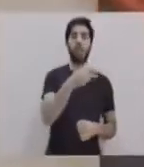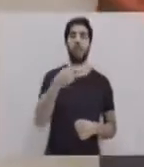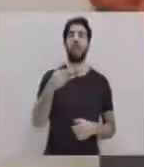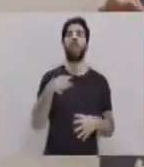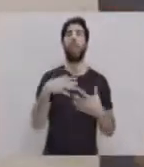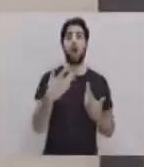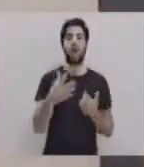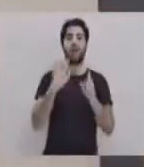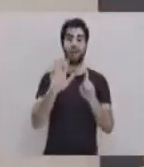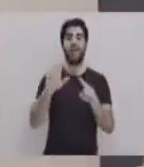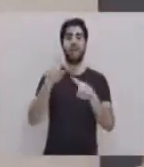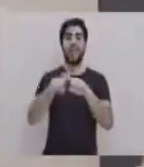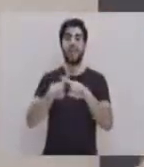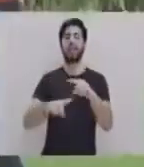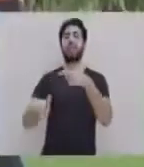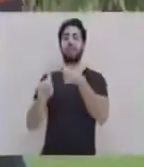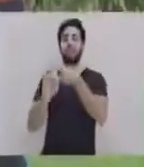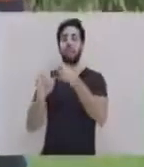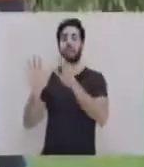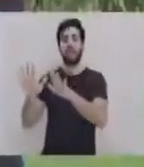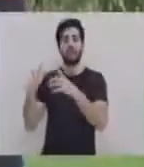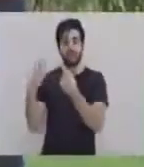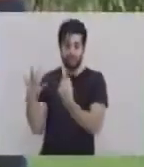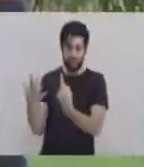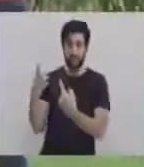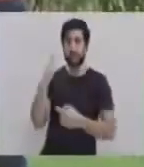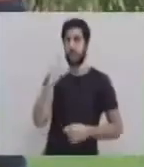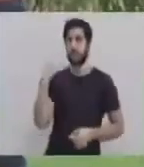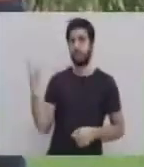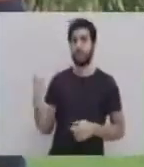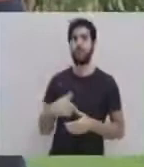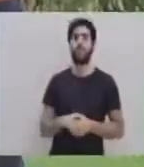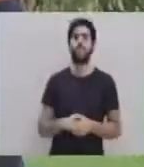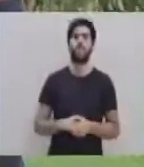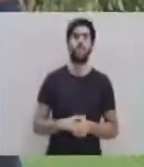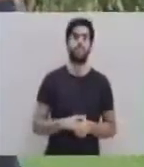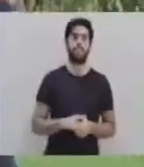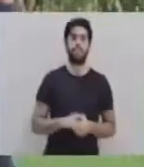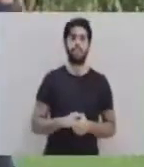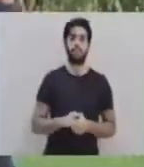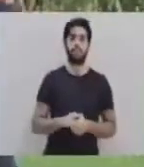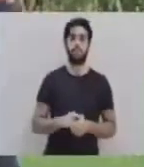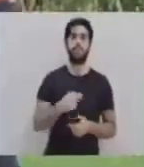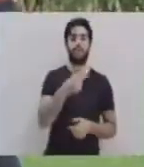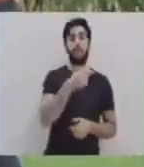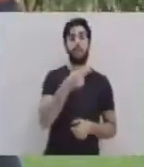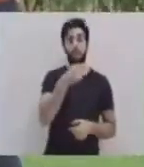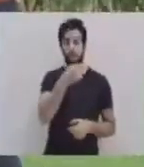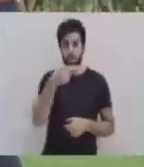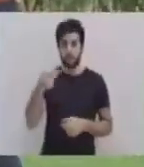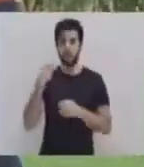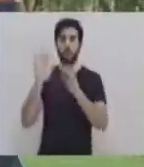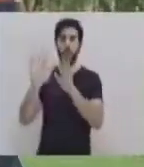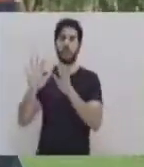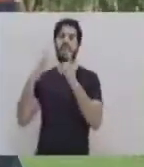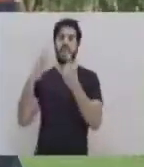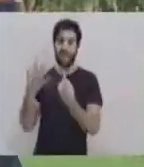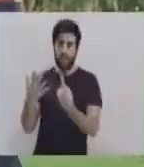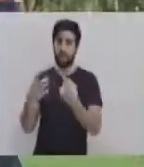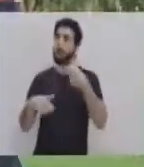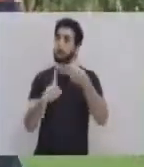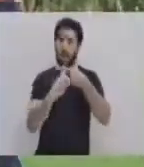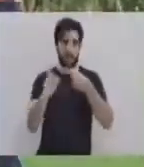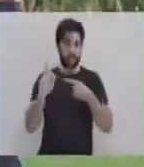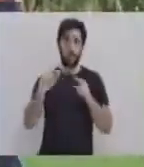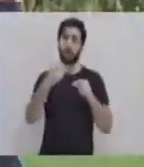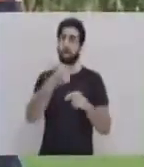más 16. Menos 16. Es cierto, porque cambian de lugar los signos. Excelente. Y para ello entonces,